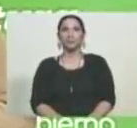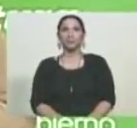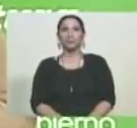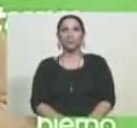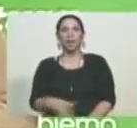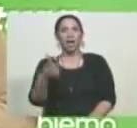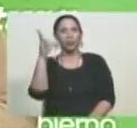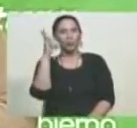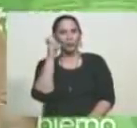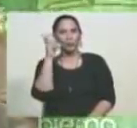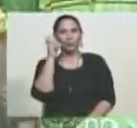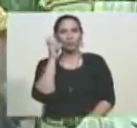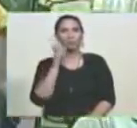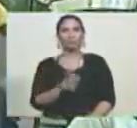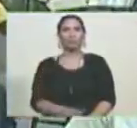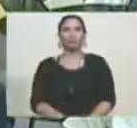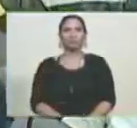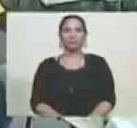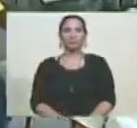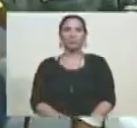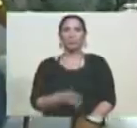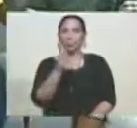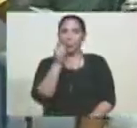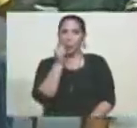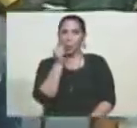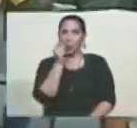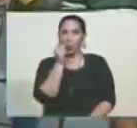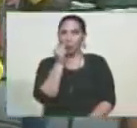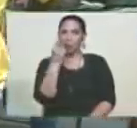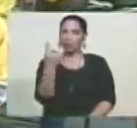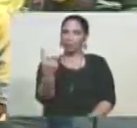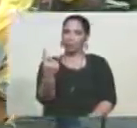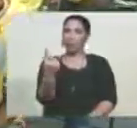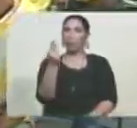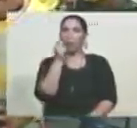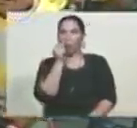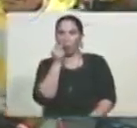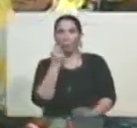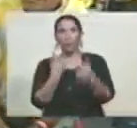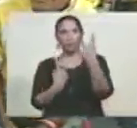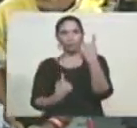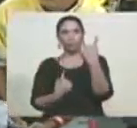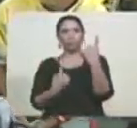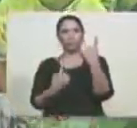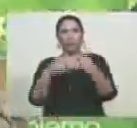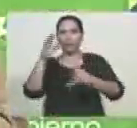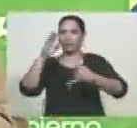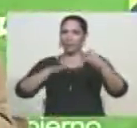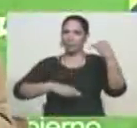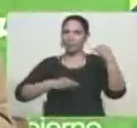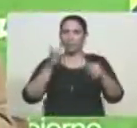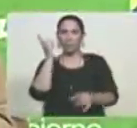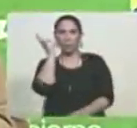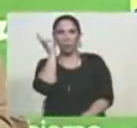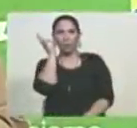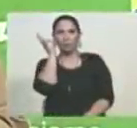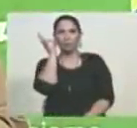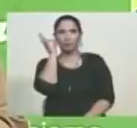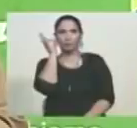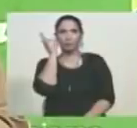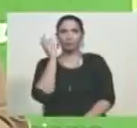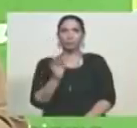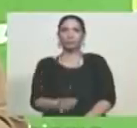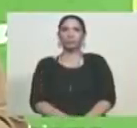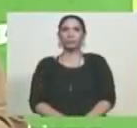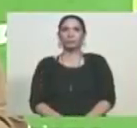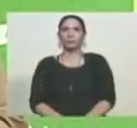Vamos a escuchar a Jesús para que sea un hombre o una mujer y termine después Neida con una